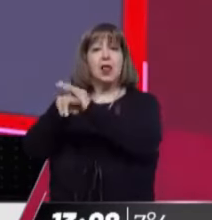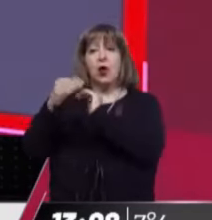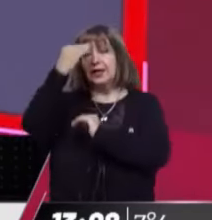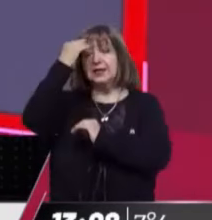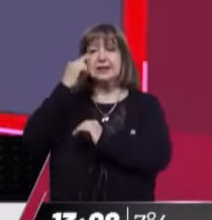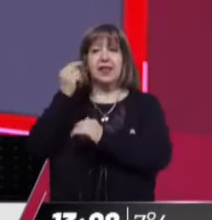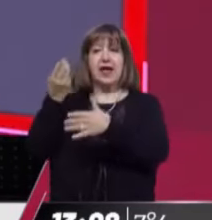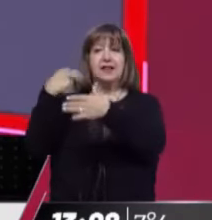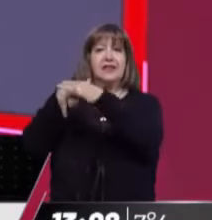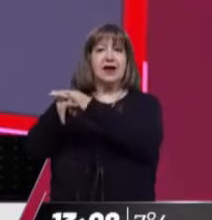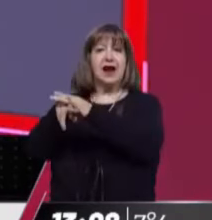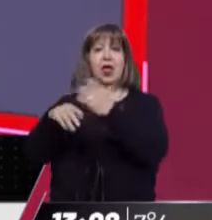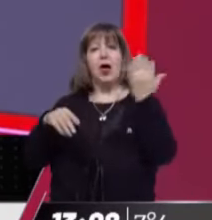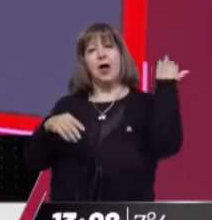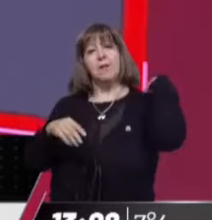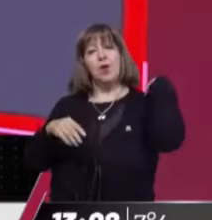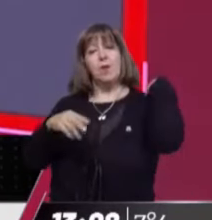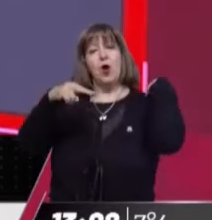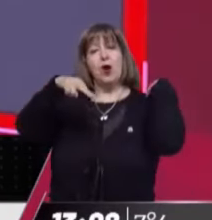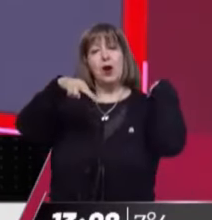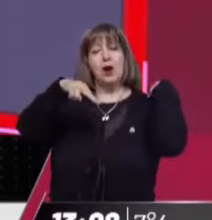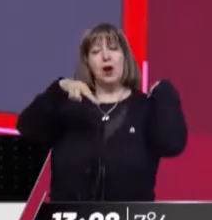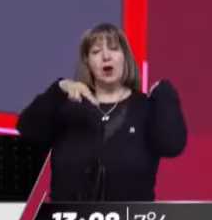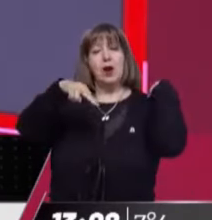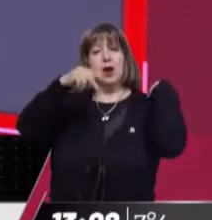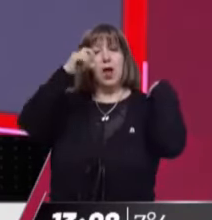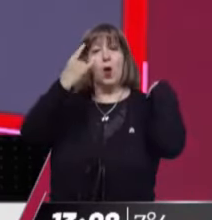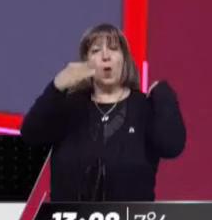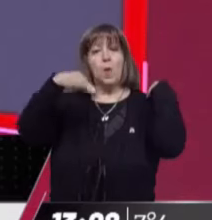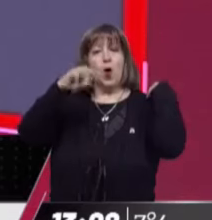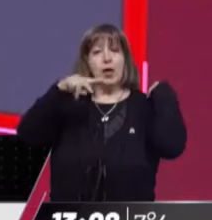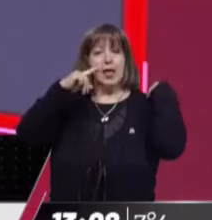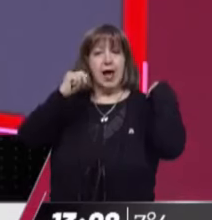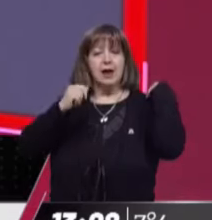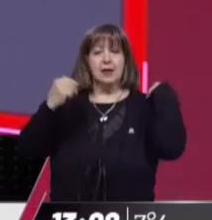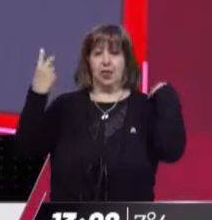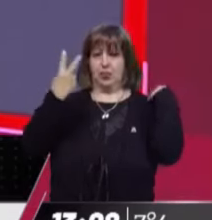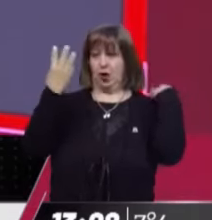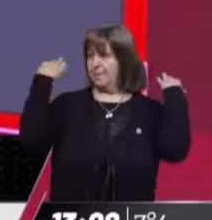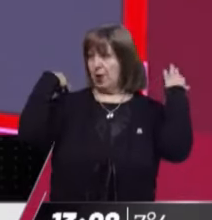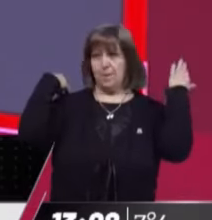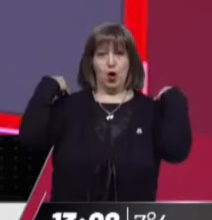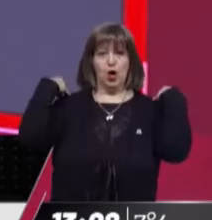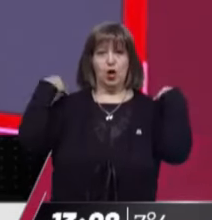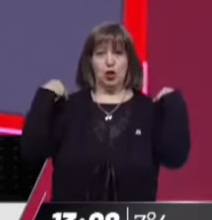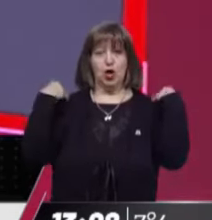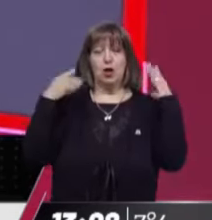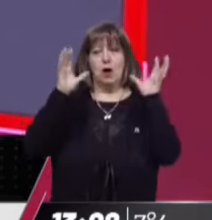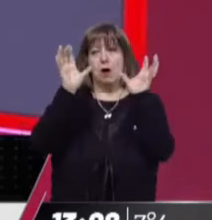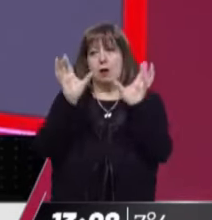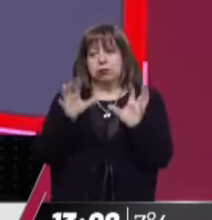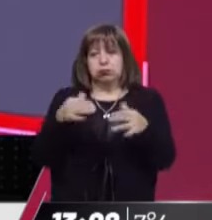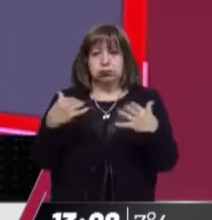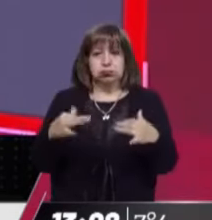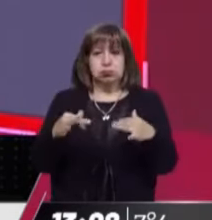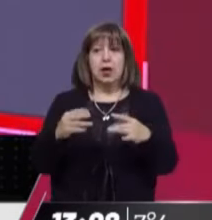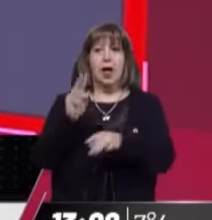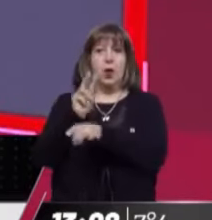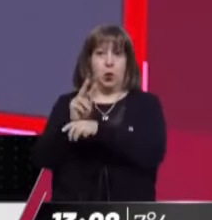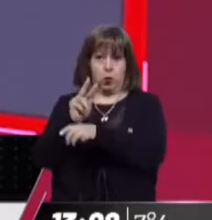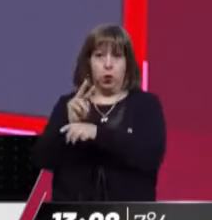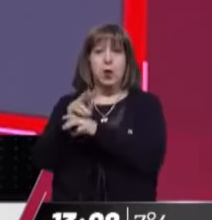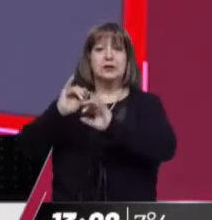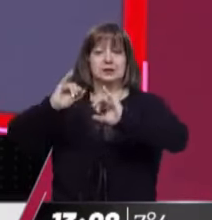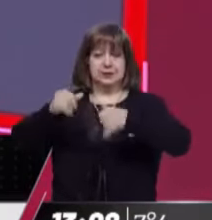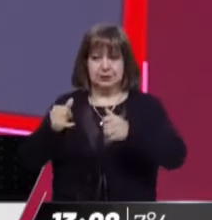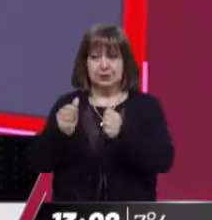15 días con una neumonía bipulmonar. Una situación, un cuadro sumamente complejo. Está bien cuidado, está